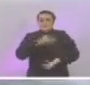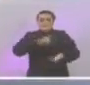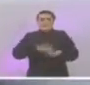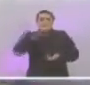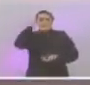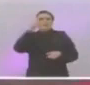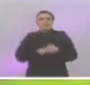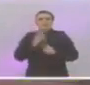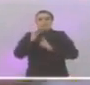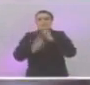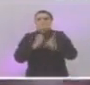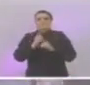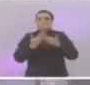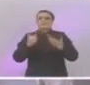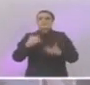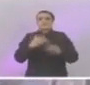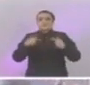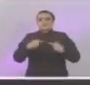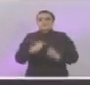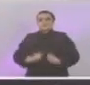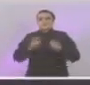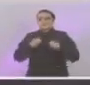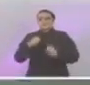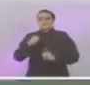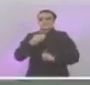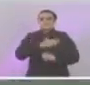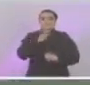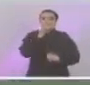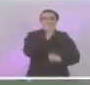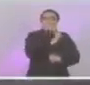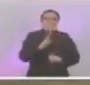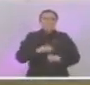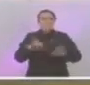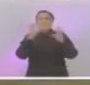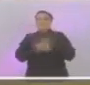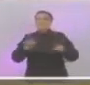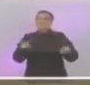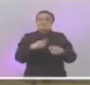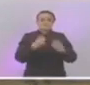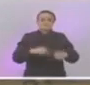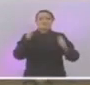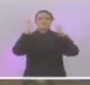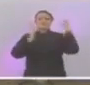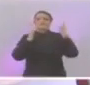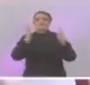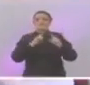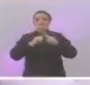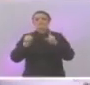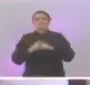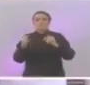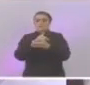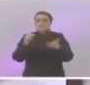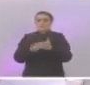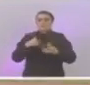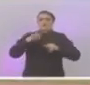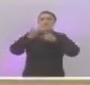y el deporte y los hace suyos. Lo veo en los conciertos, en las exposiciones, en los espacios de